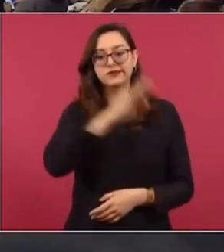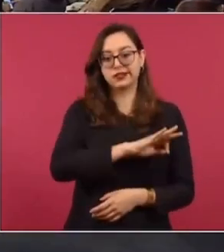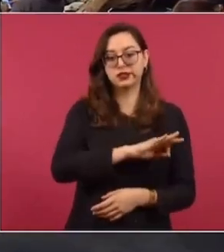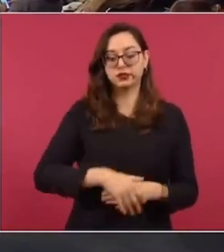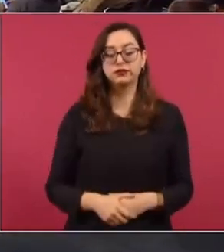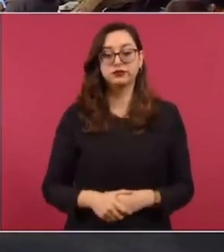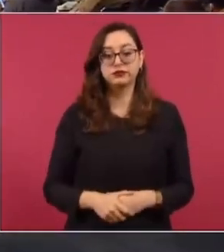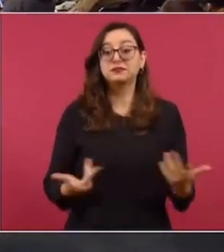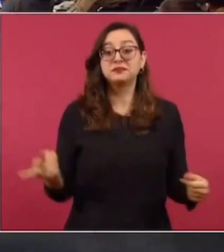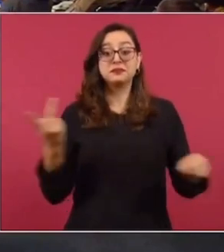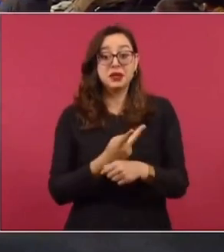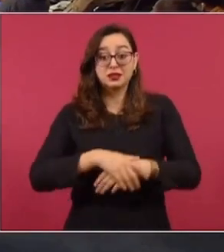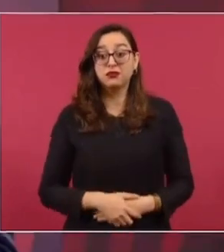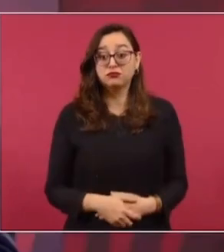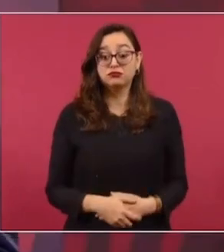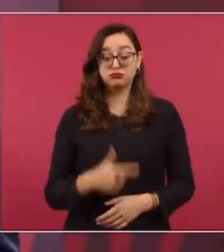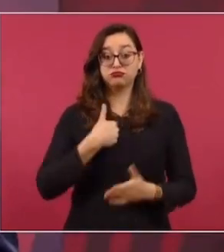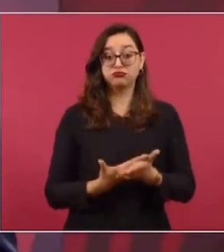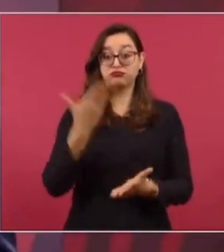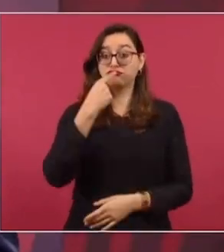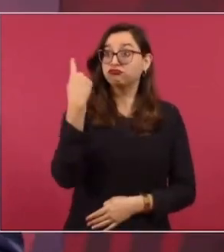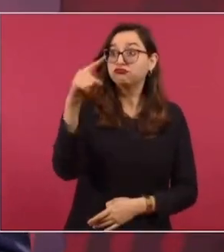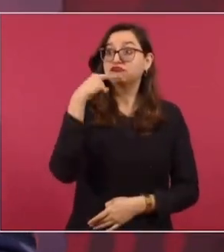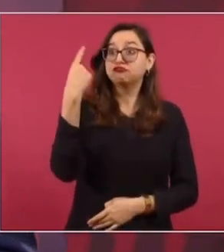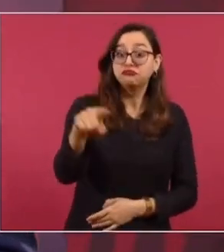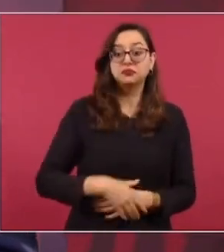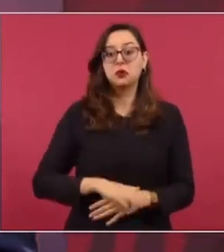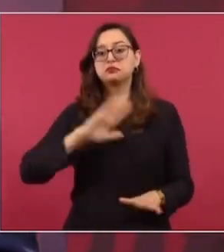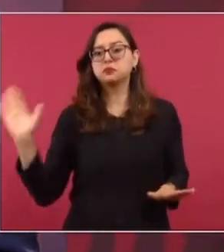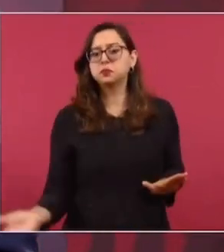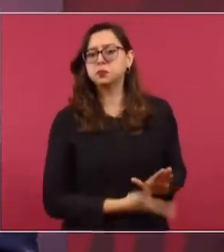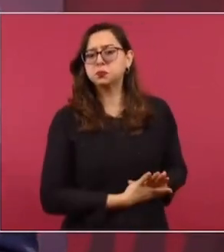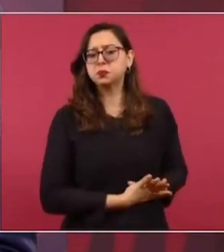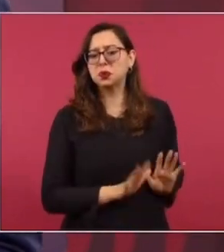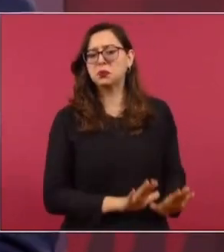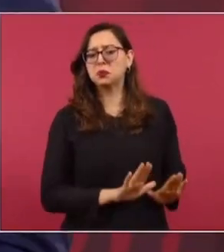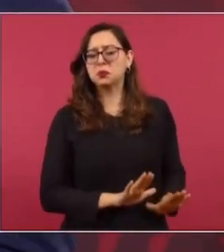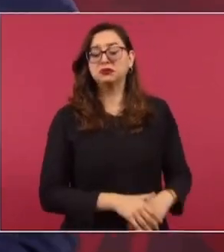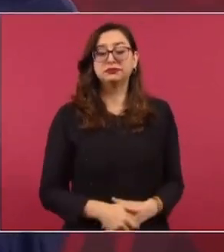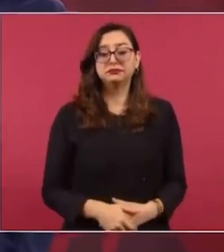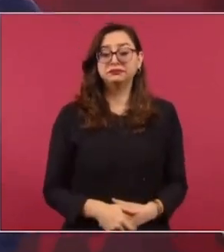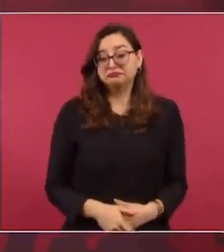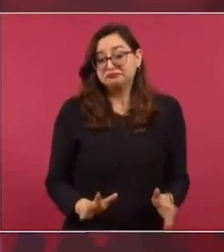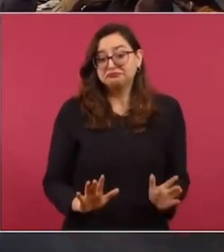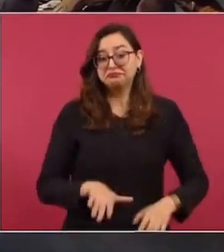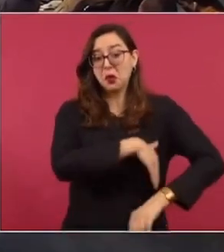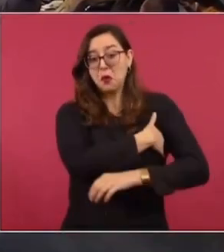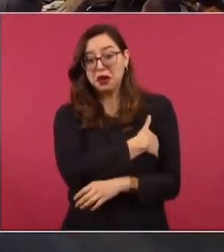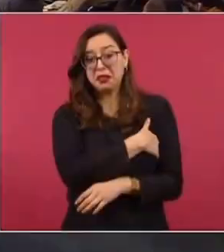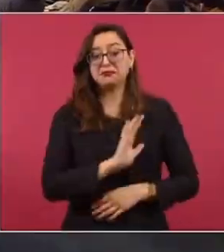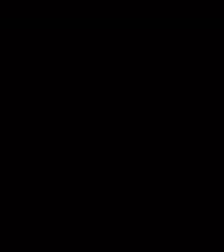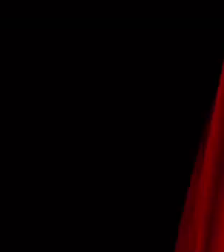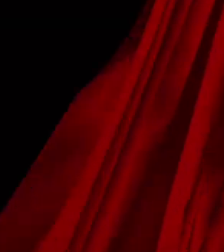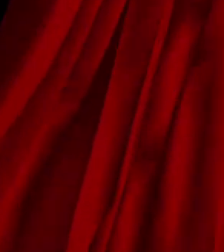patria. ¿Y sabes qué hicieron con esas denuncias? Las archivaron. Ahí están, bueno, en el archivo.